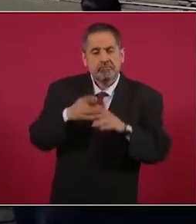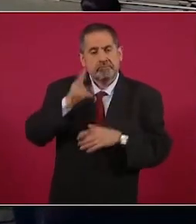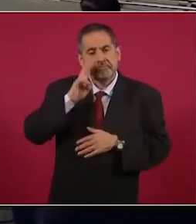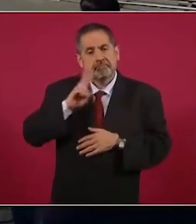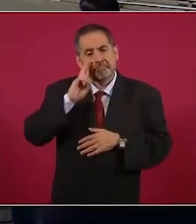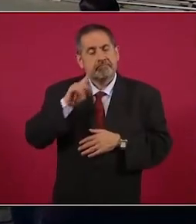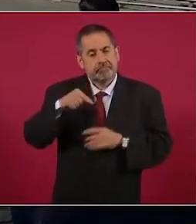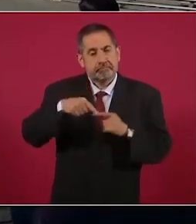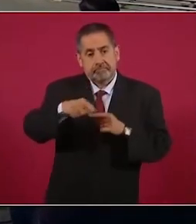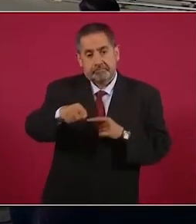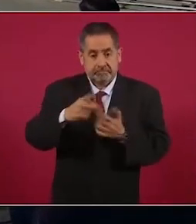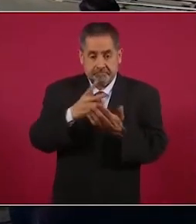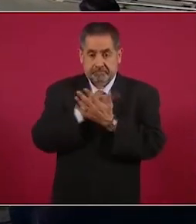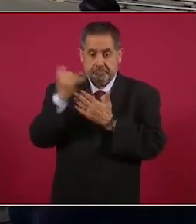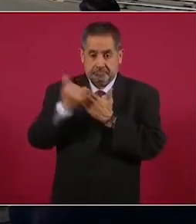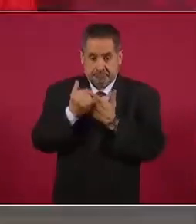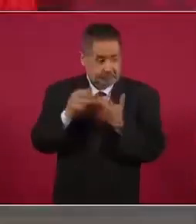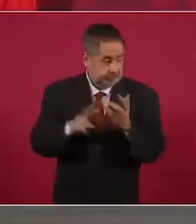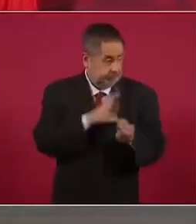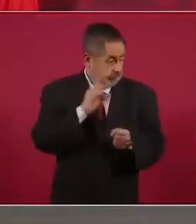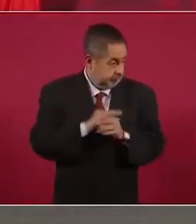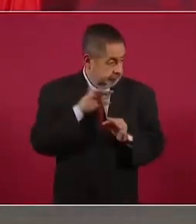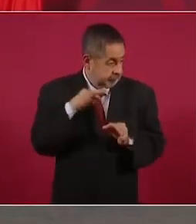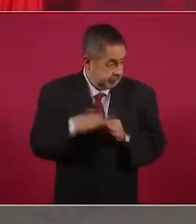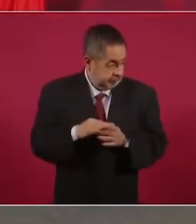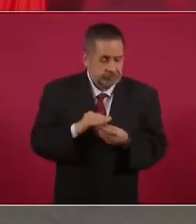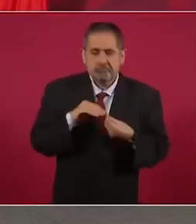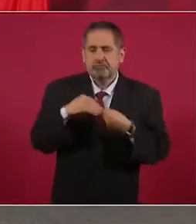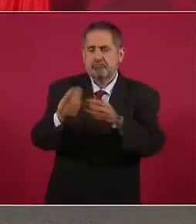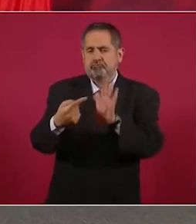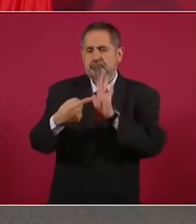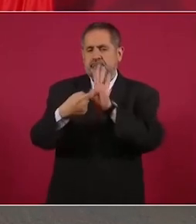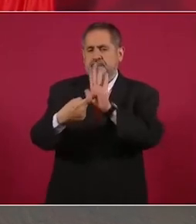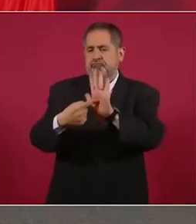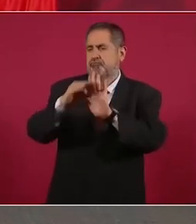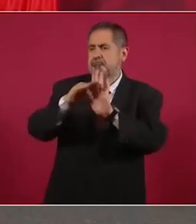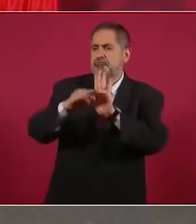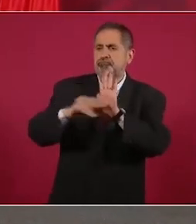Cuando tengamos el proyecto completo, se va a exponer.